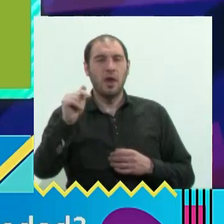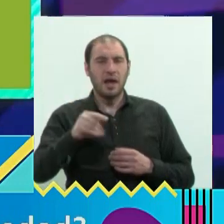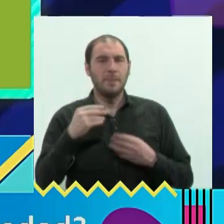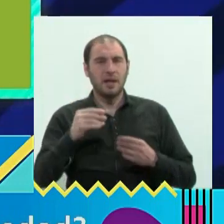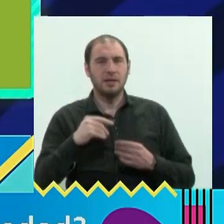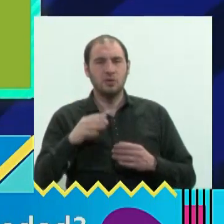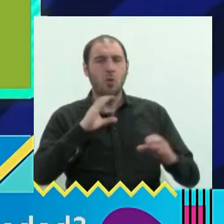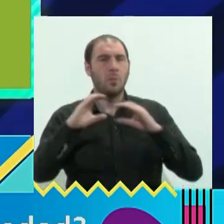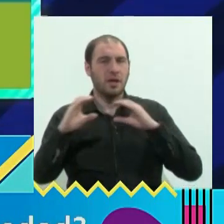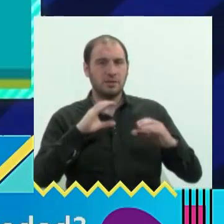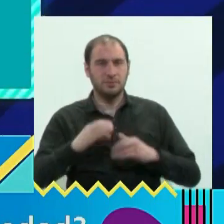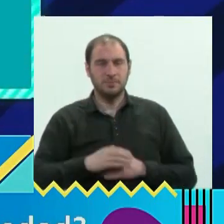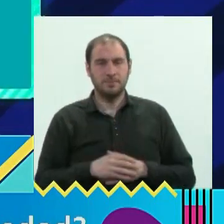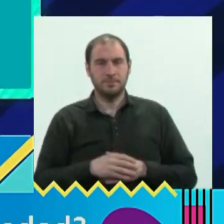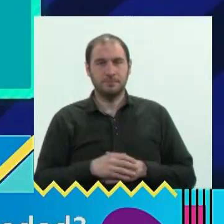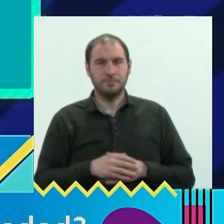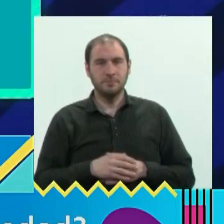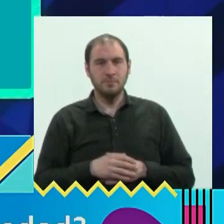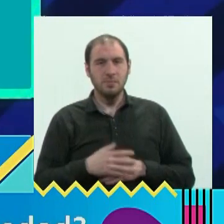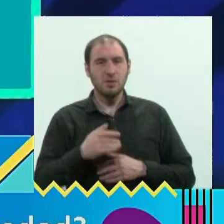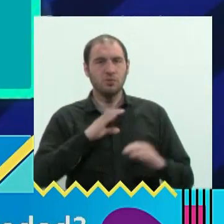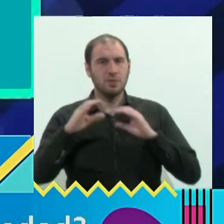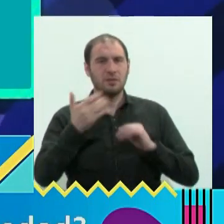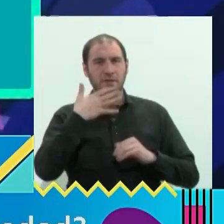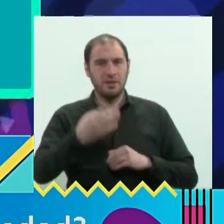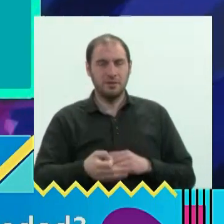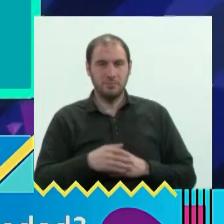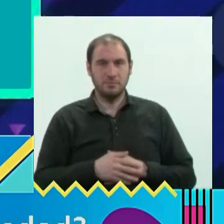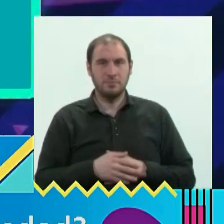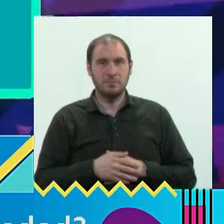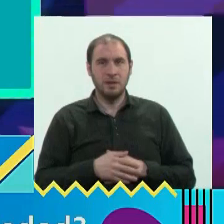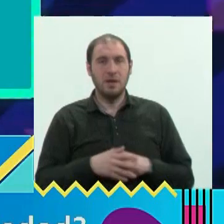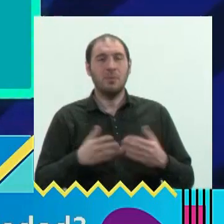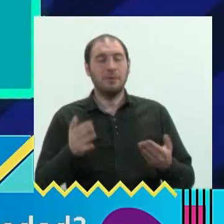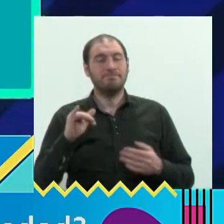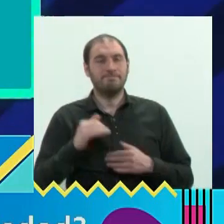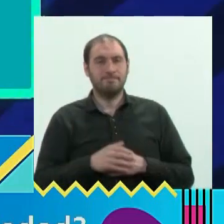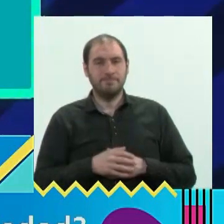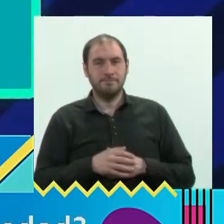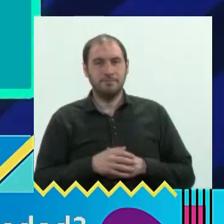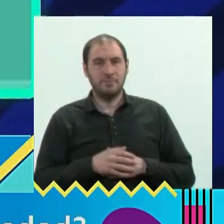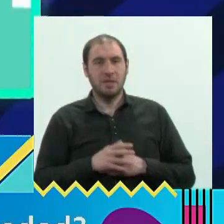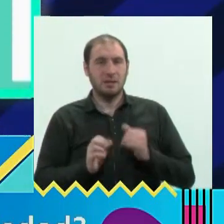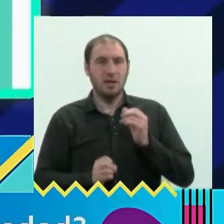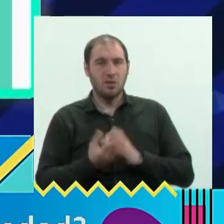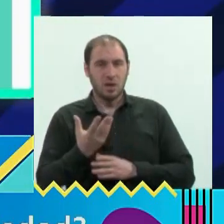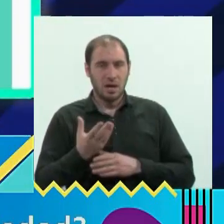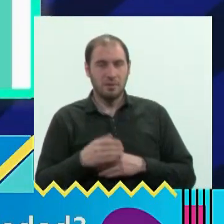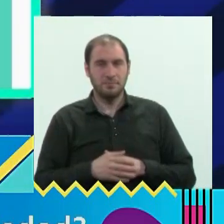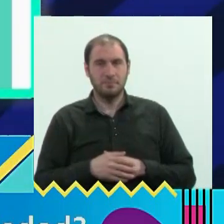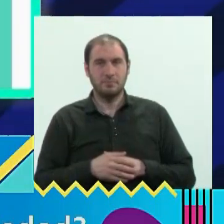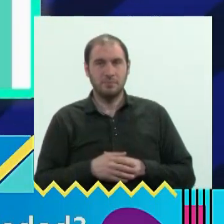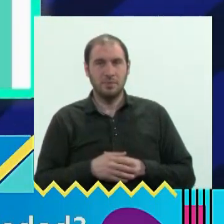la comunicación, ¿no? Y la verdadera comunicación, bueno, sí se da, de hecho la tecnología nos